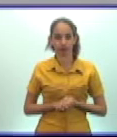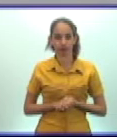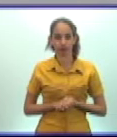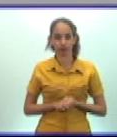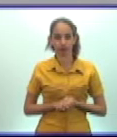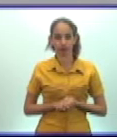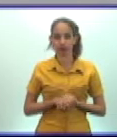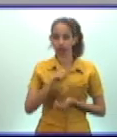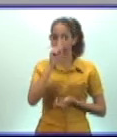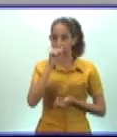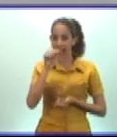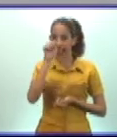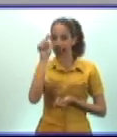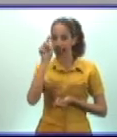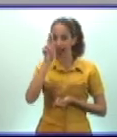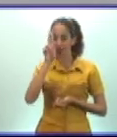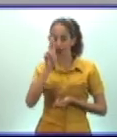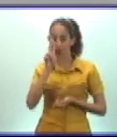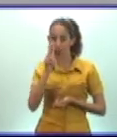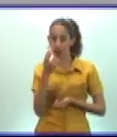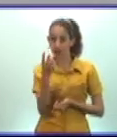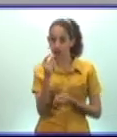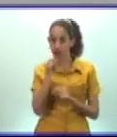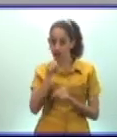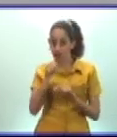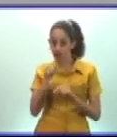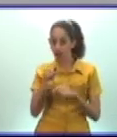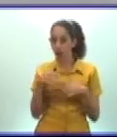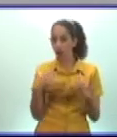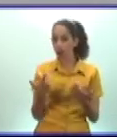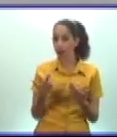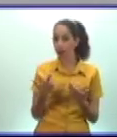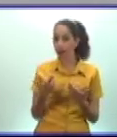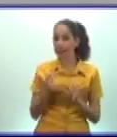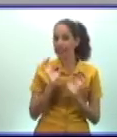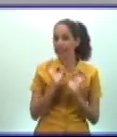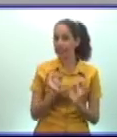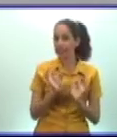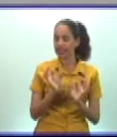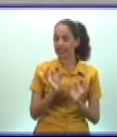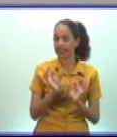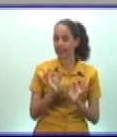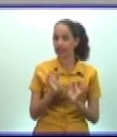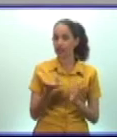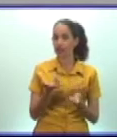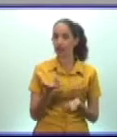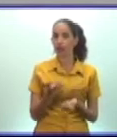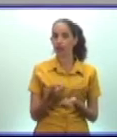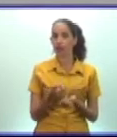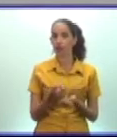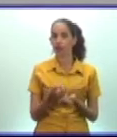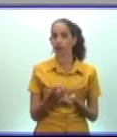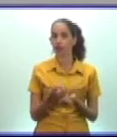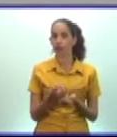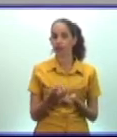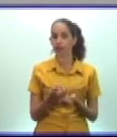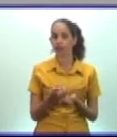Raíz cuadrada de un número al cuadrado siempre va a resultar el